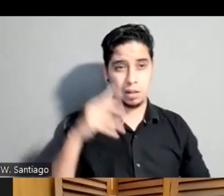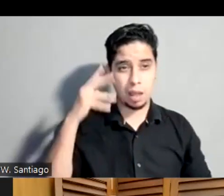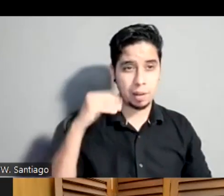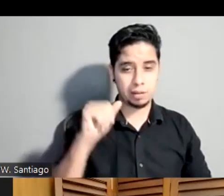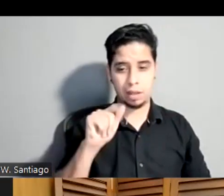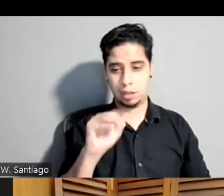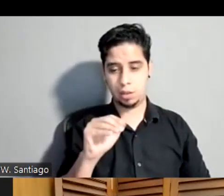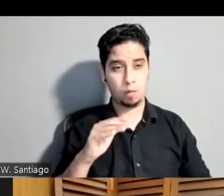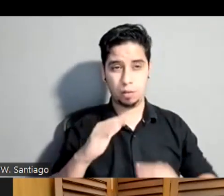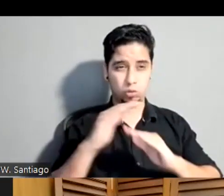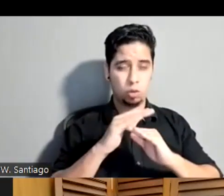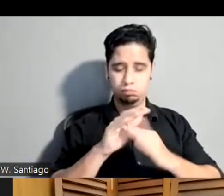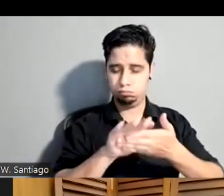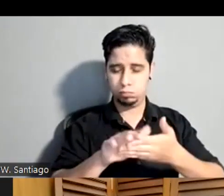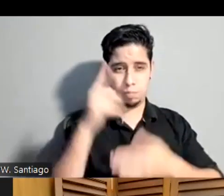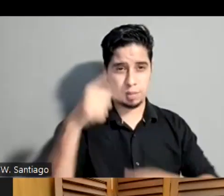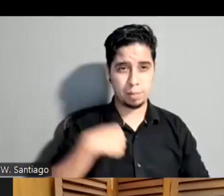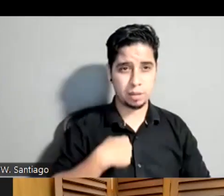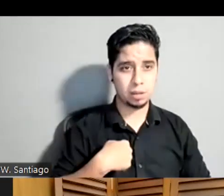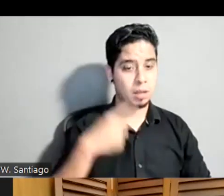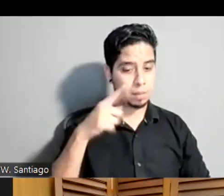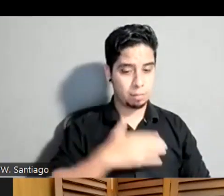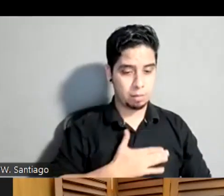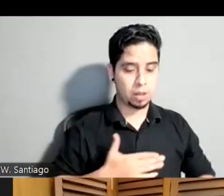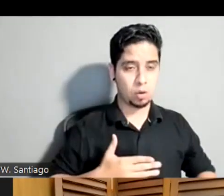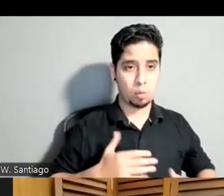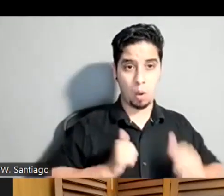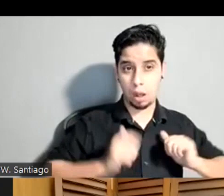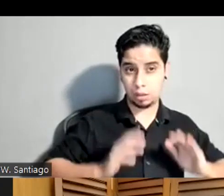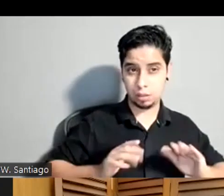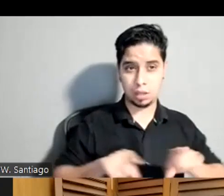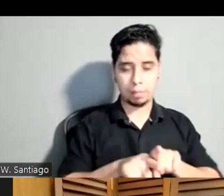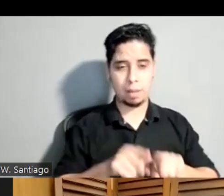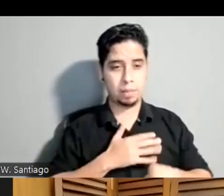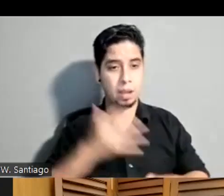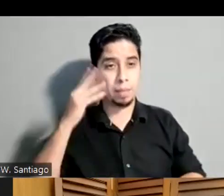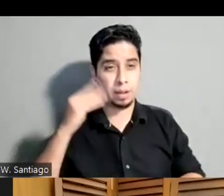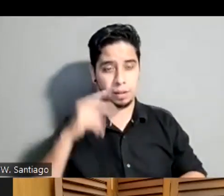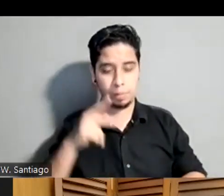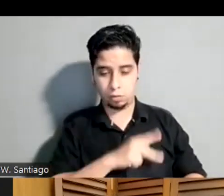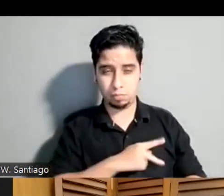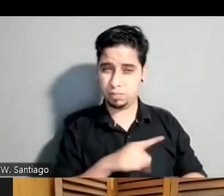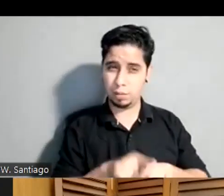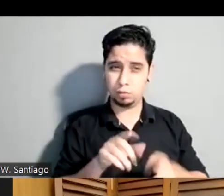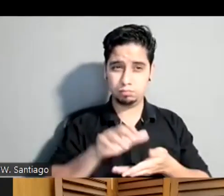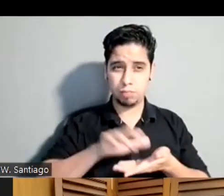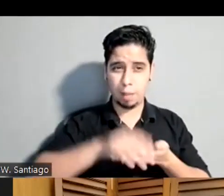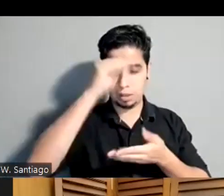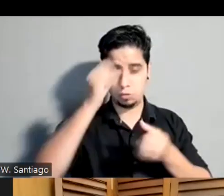fue espectacular para mí, para mi vida como actriz y para mi experiencia como actriz y como persona. Exacto.